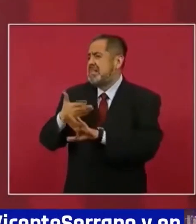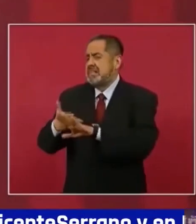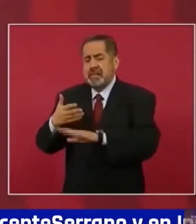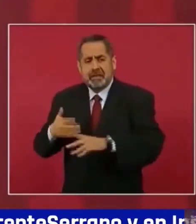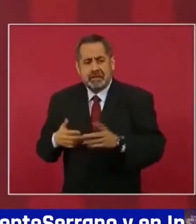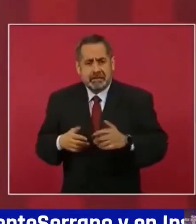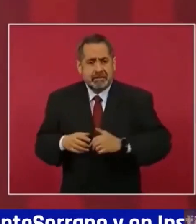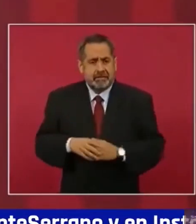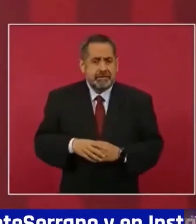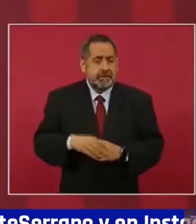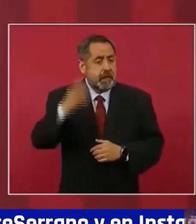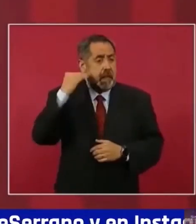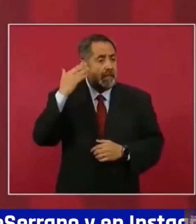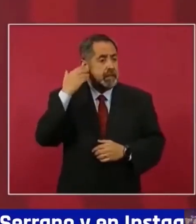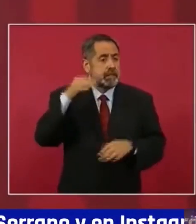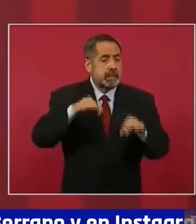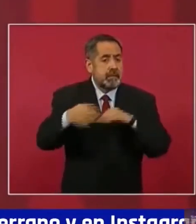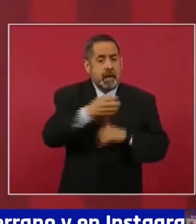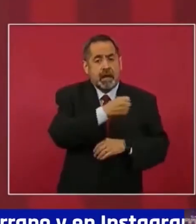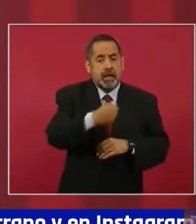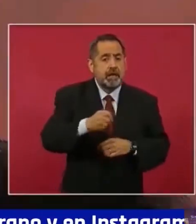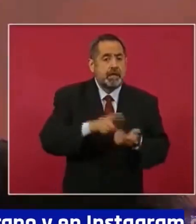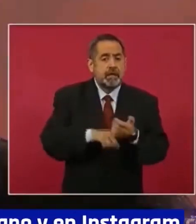Lo tenían ahí en Televisa,